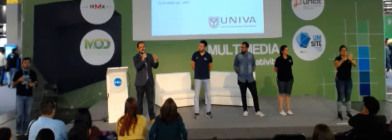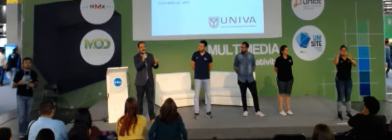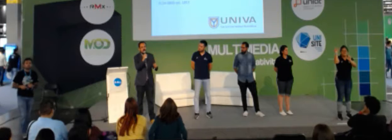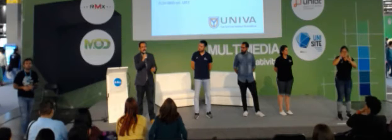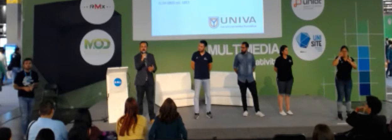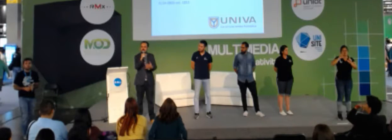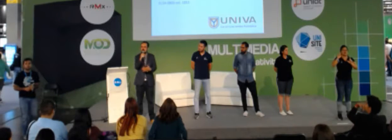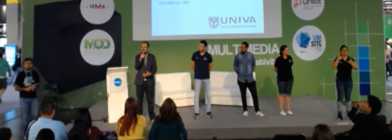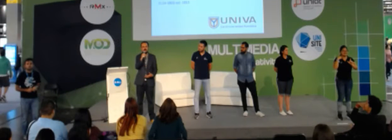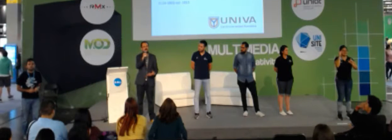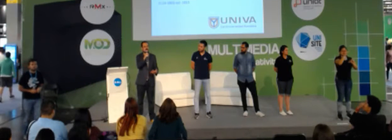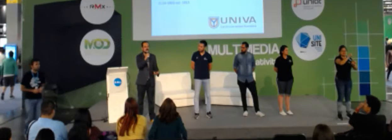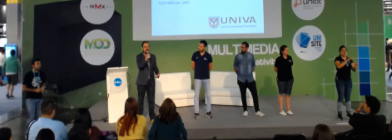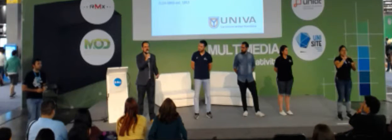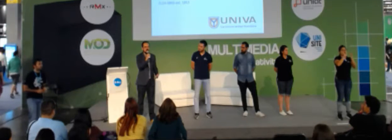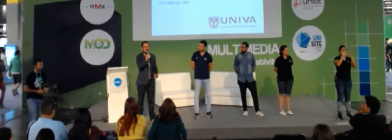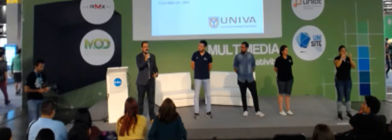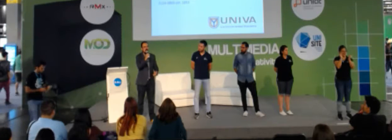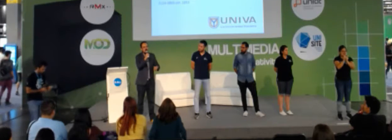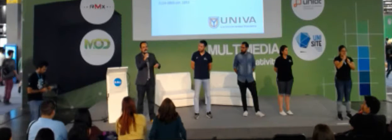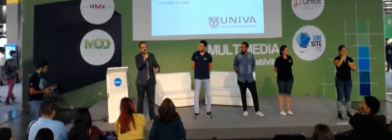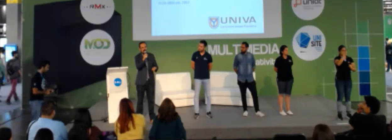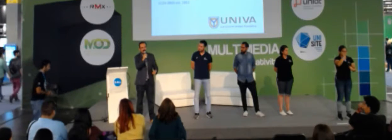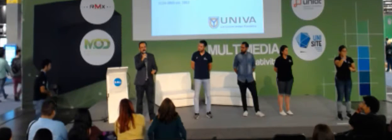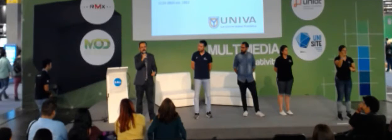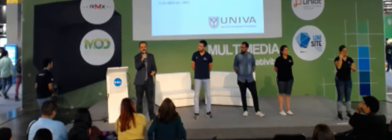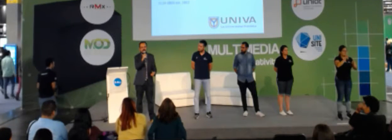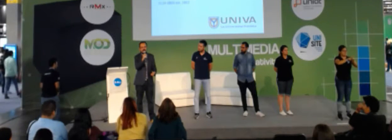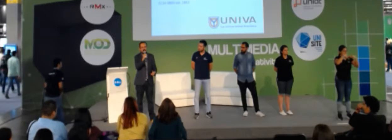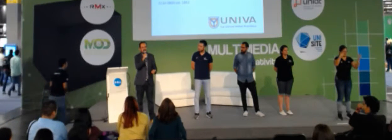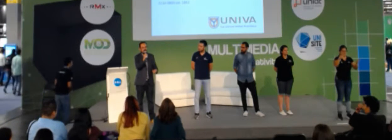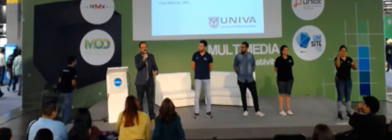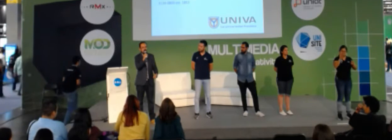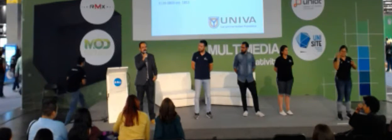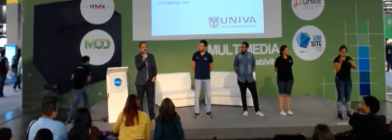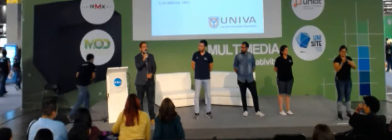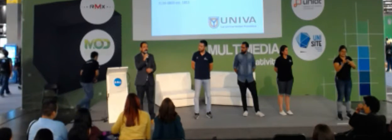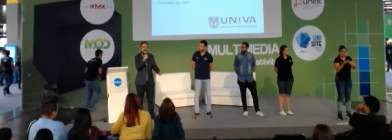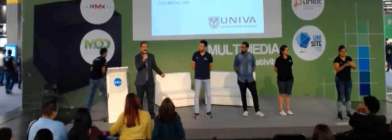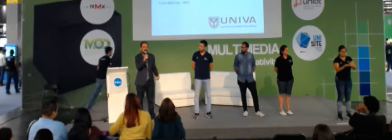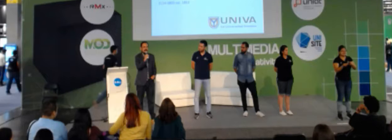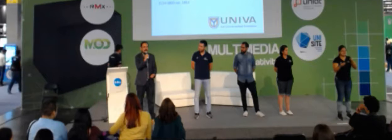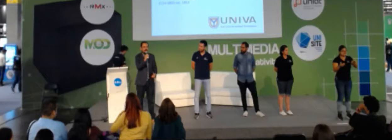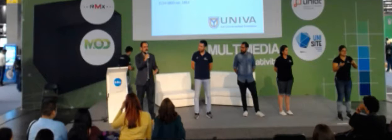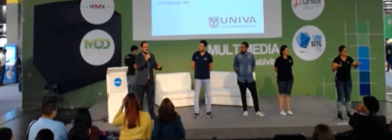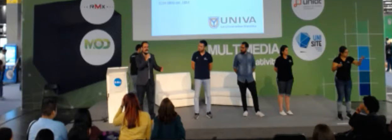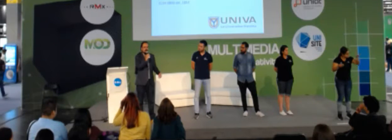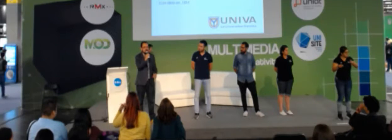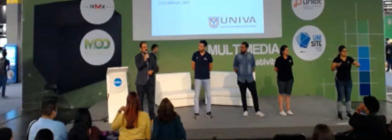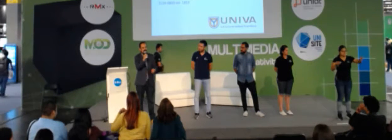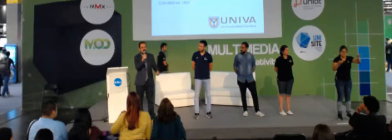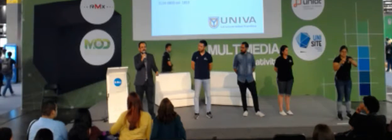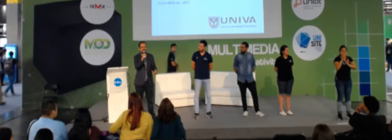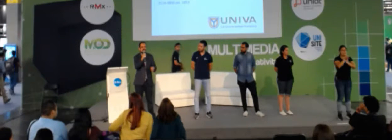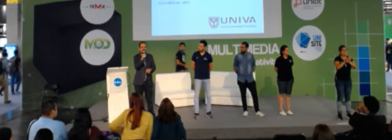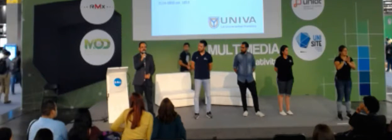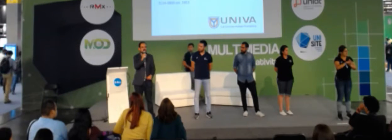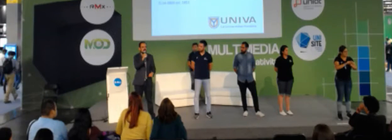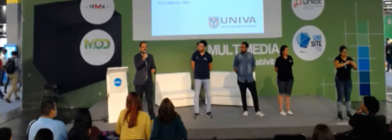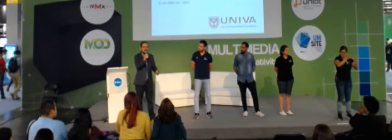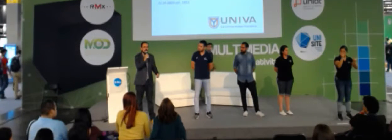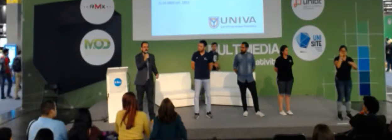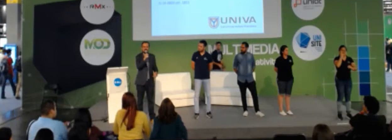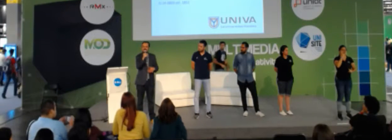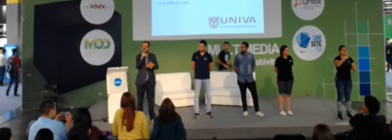fotográficas, con el contacto con medios de comunicación, armar una carpeta y esa carpeta moverla, videos moverlos, estar en redes